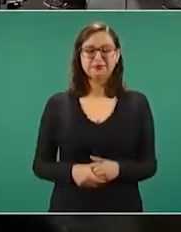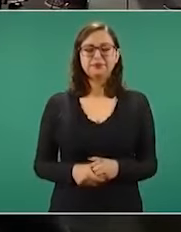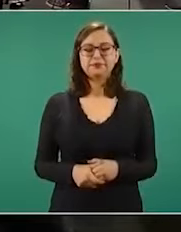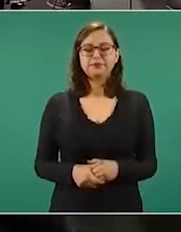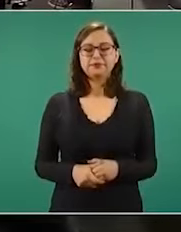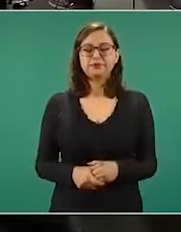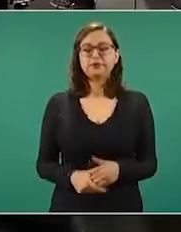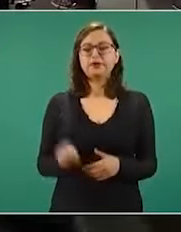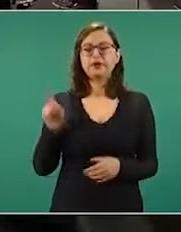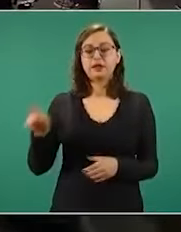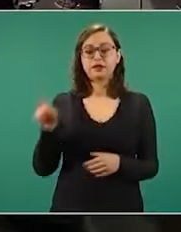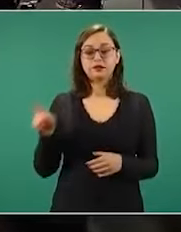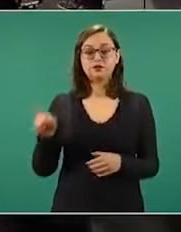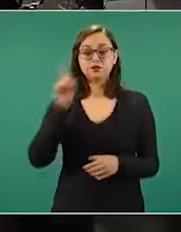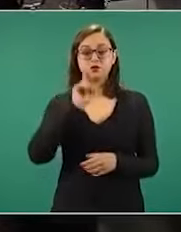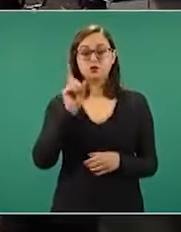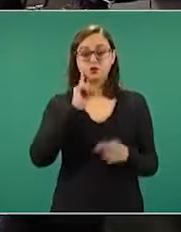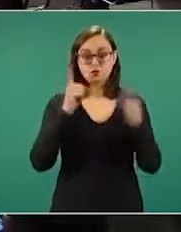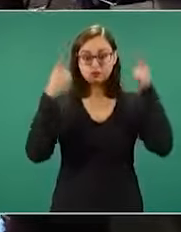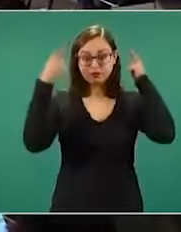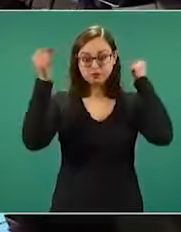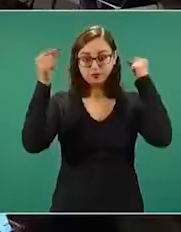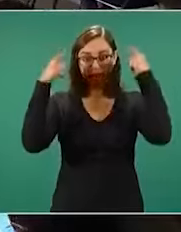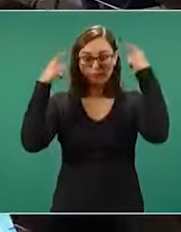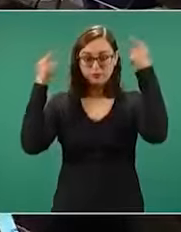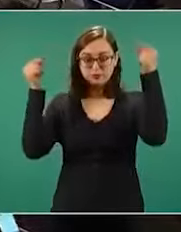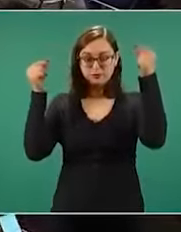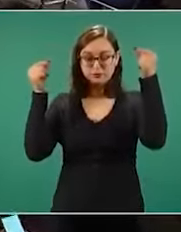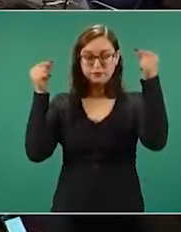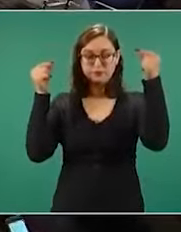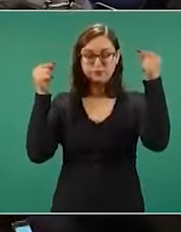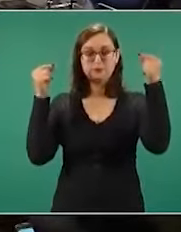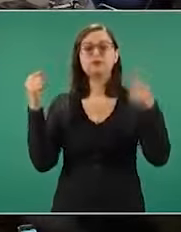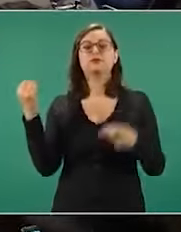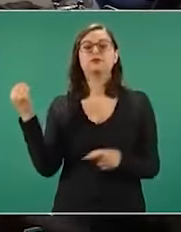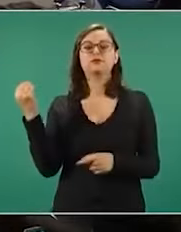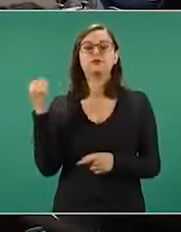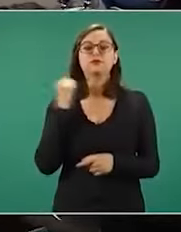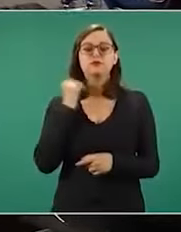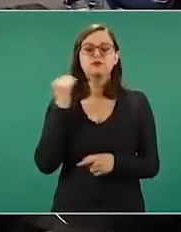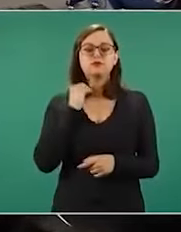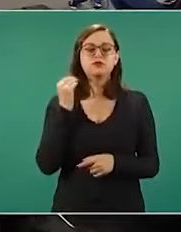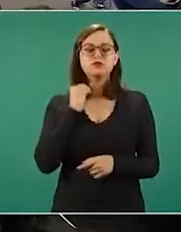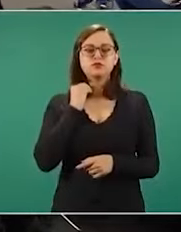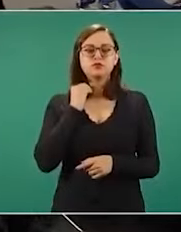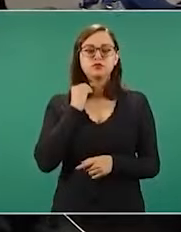Es egresada de la Facultad de Derecho de la Universidad